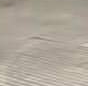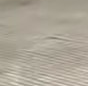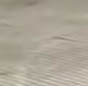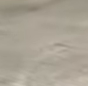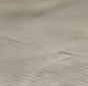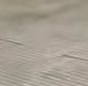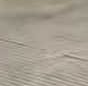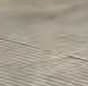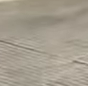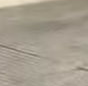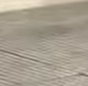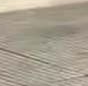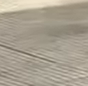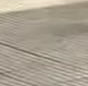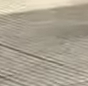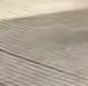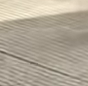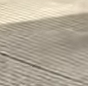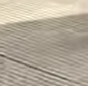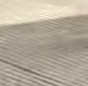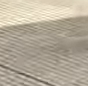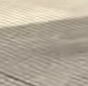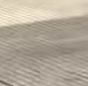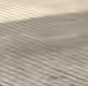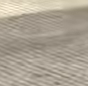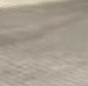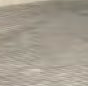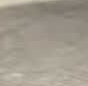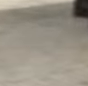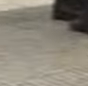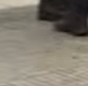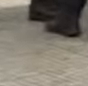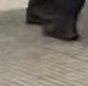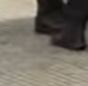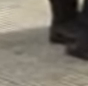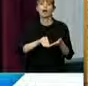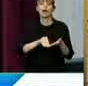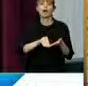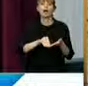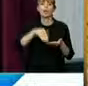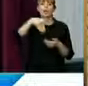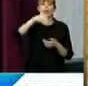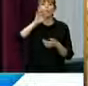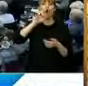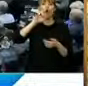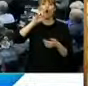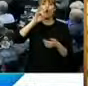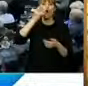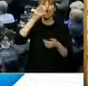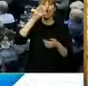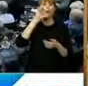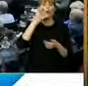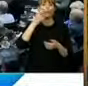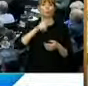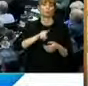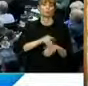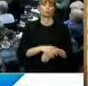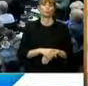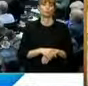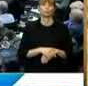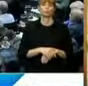movimiento socialista e Aquí está el grupo de policías que de a poco va desarmando filas de hecho nunca llegaron a armar las